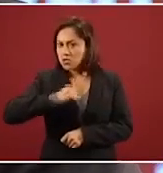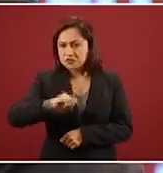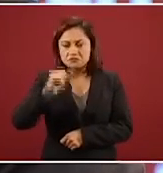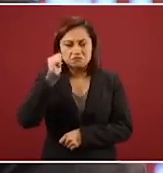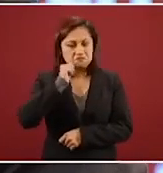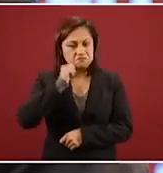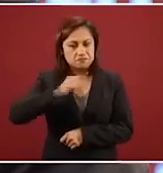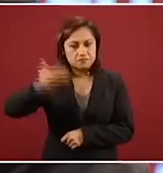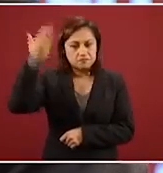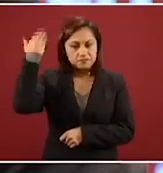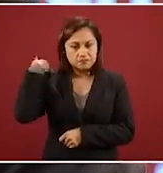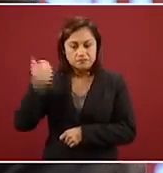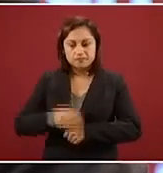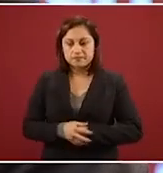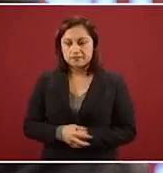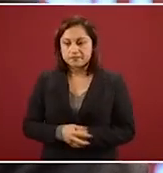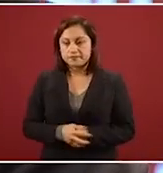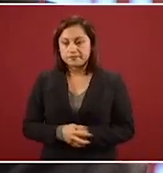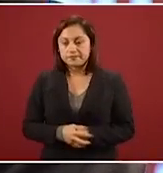nunca